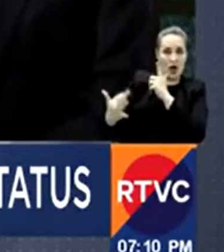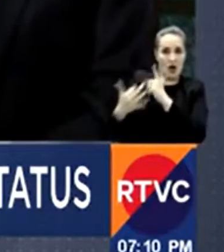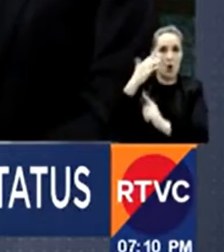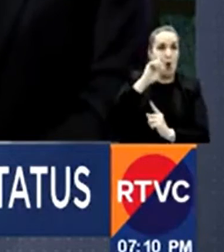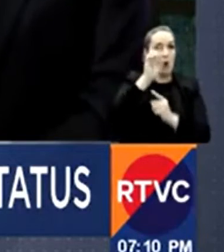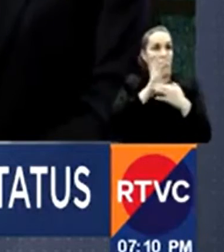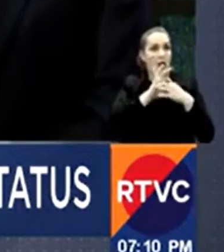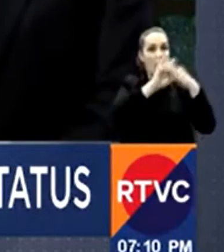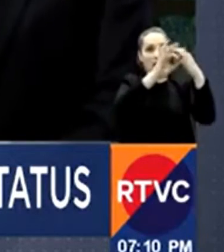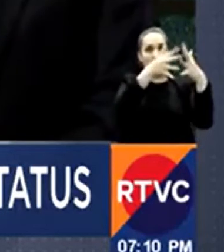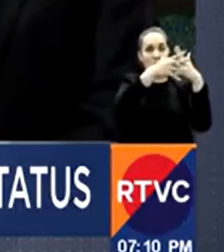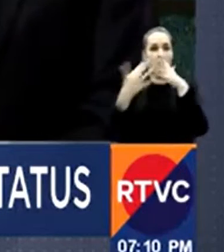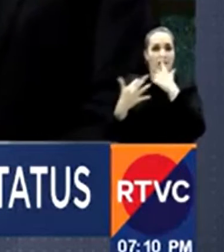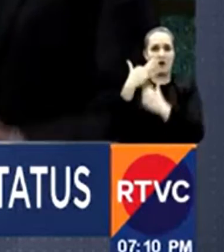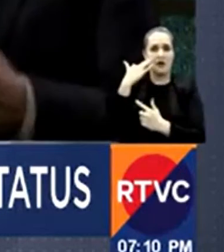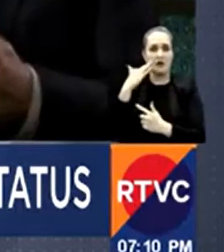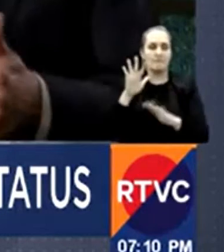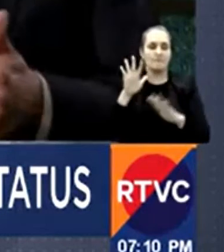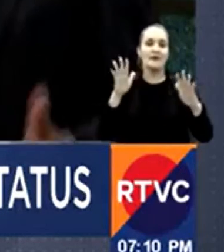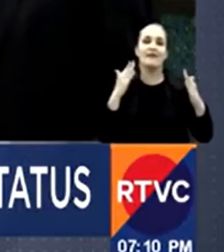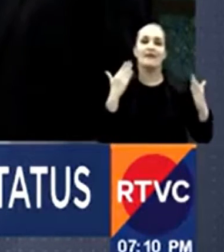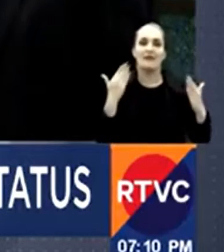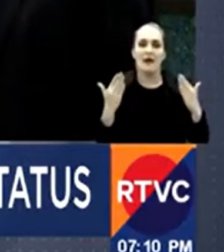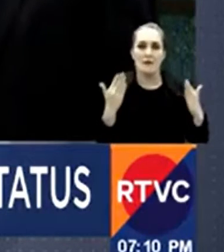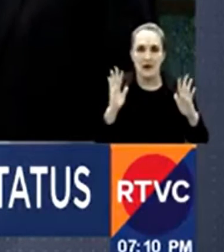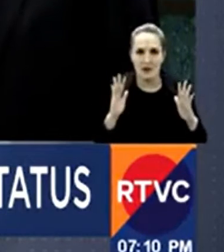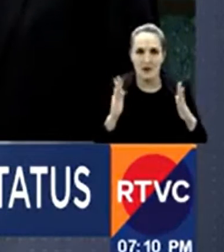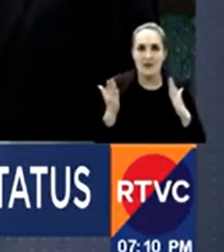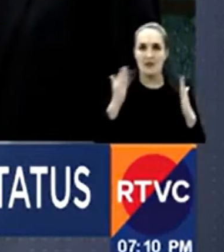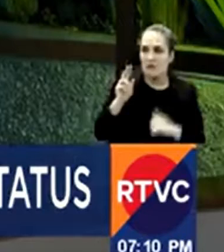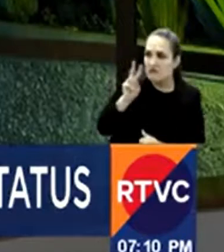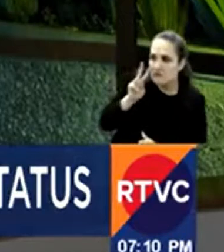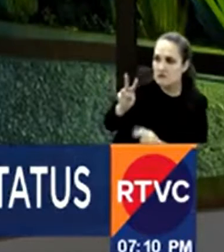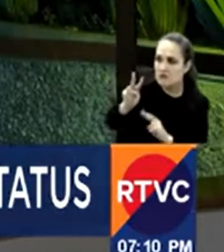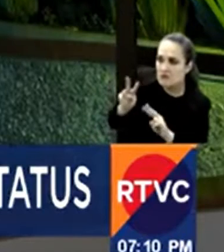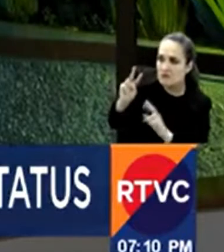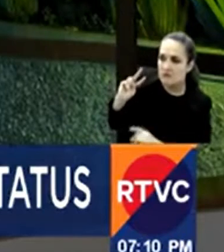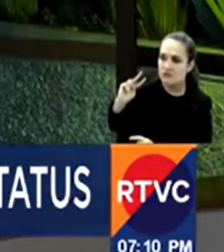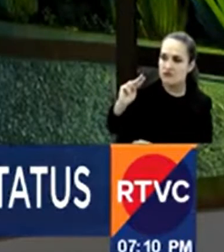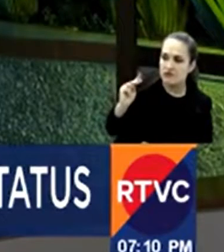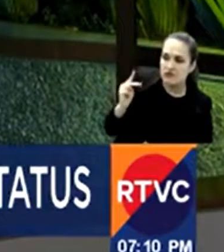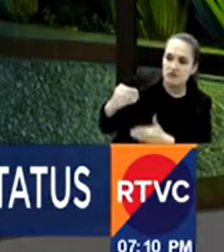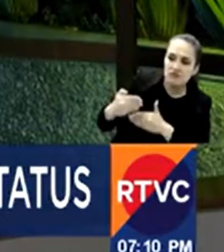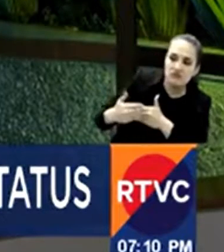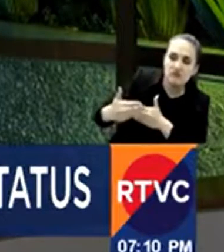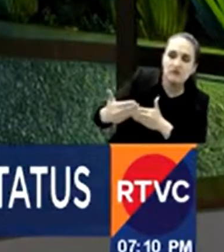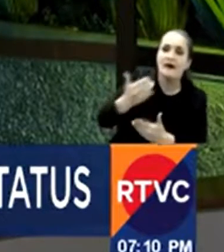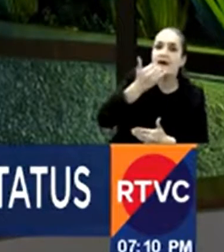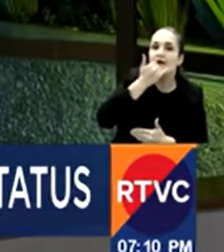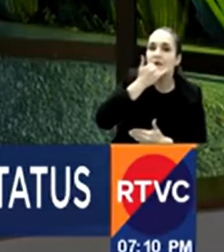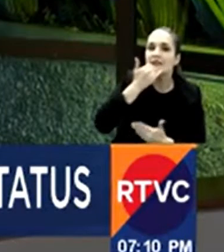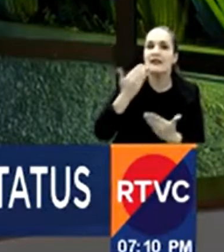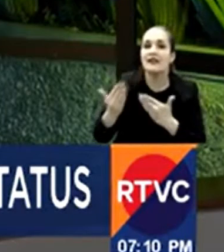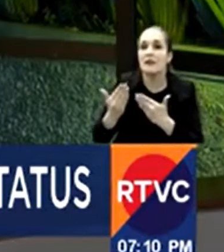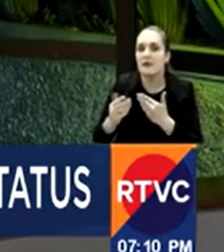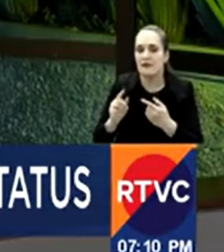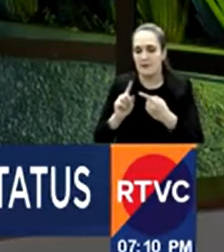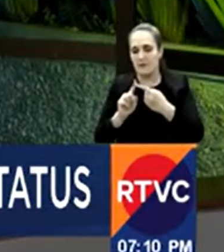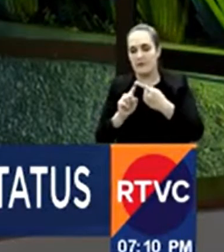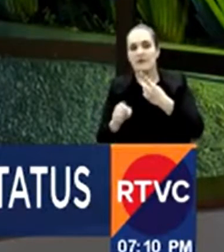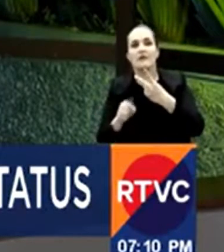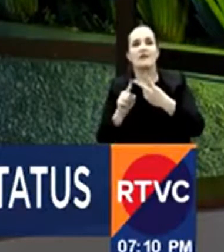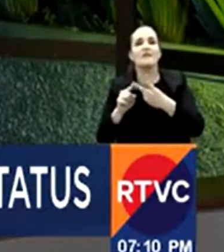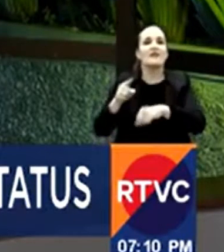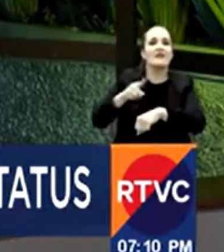Pues mire, depende mucho de cómo evoluciona el conflicto, segundo, de qué duración